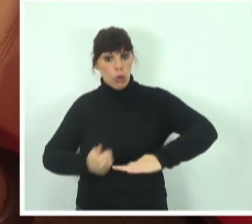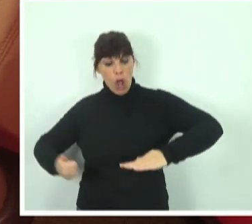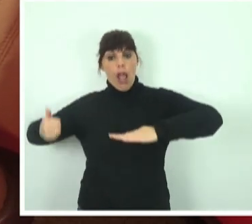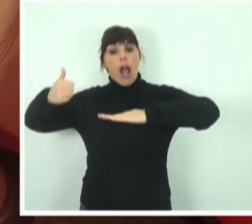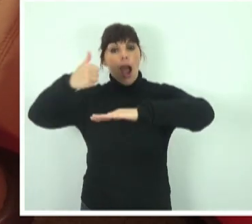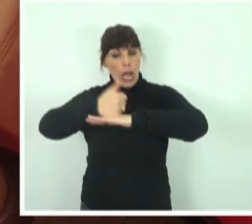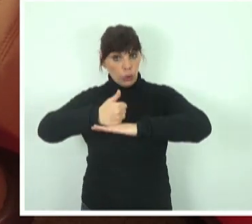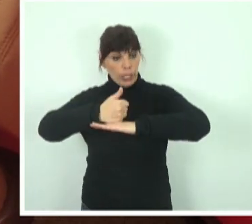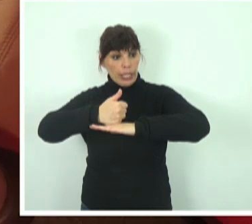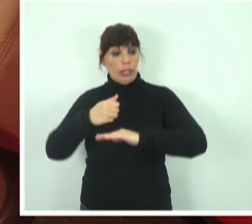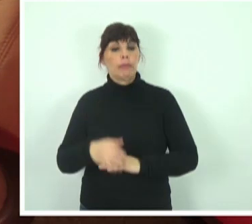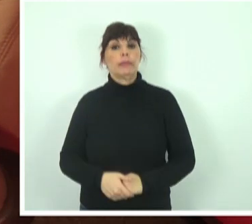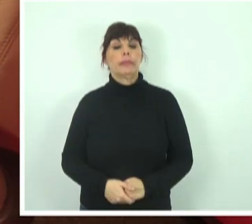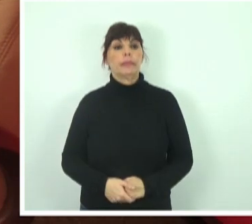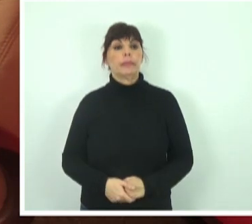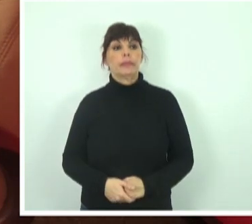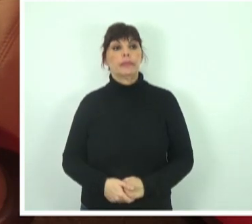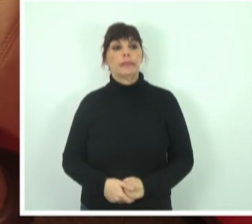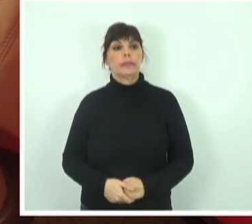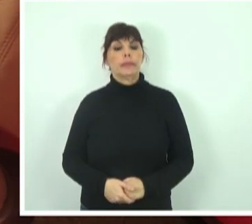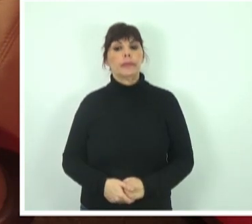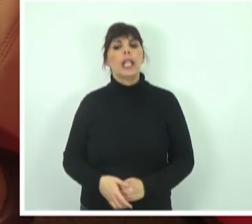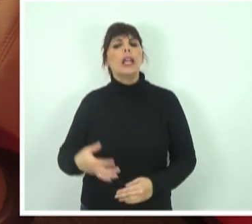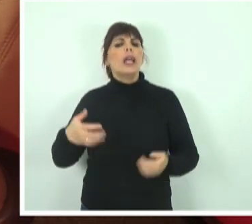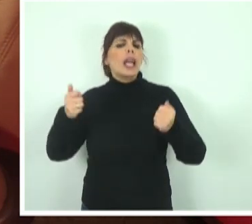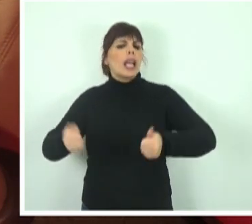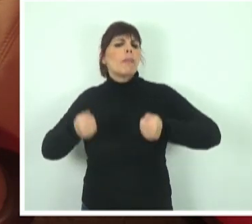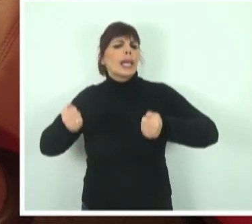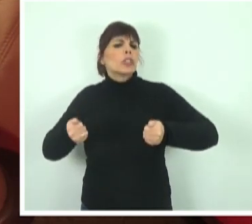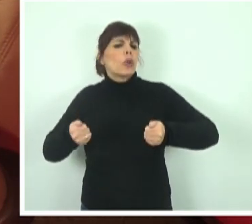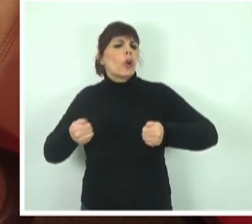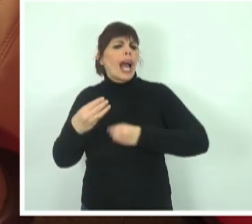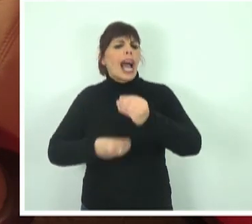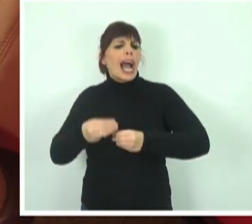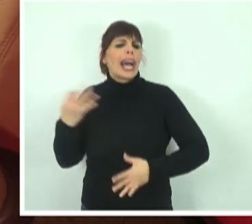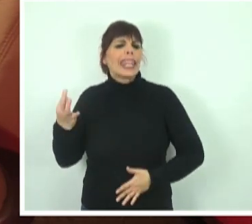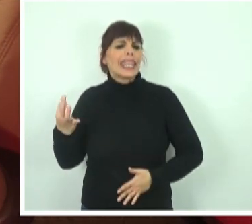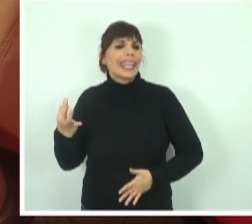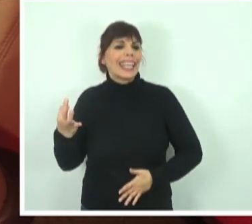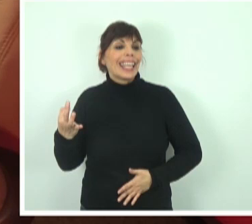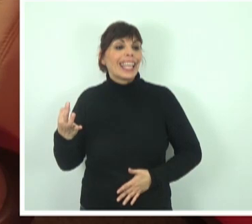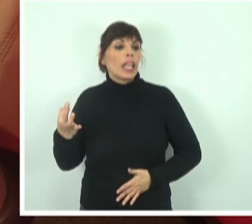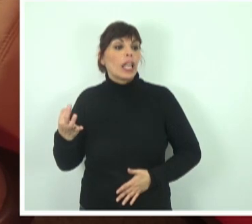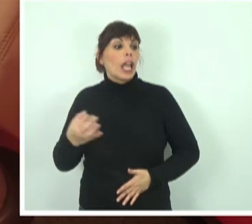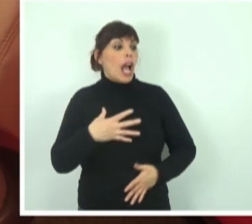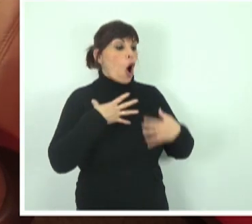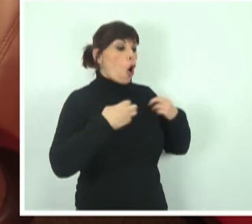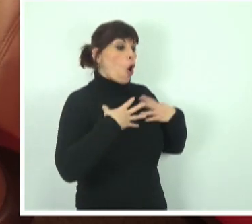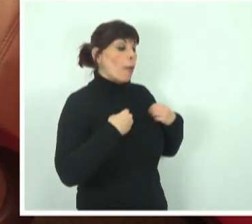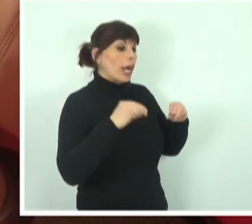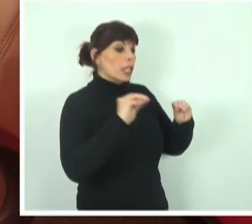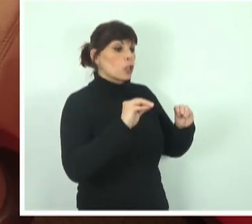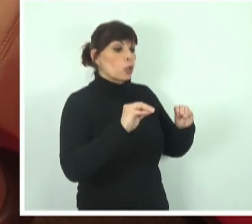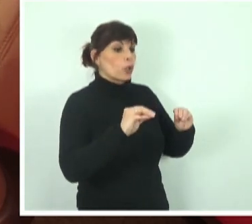ordeña mi ovejas. Él dijo, protege mi ovejas. Acuérdate. Eso es lo que dijo el Señor. Él no